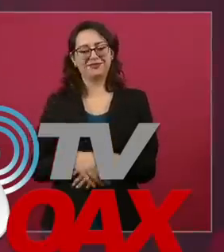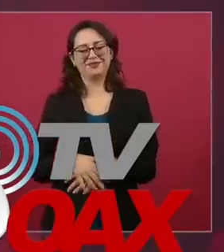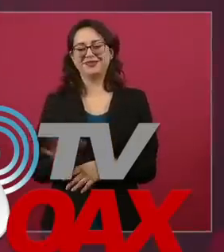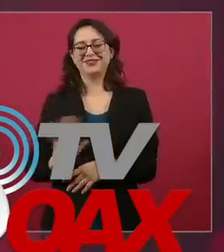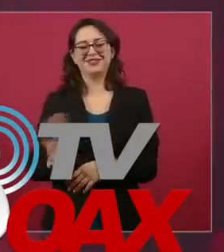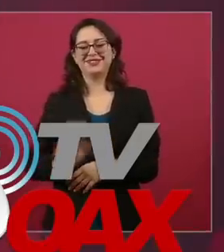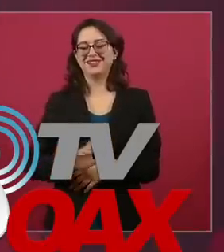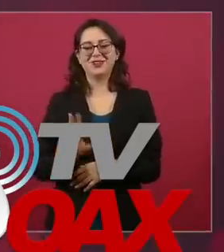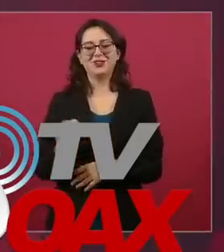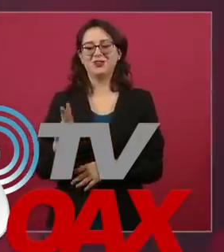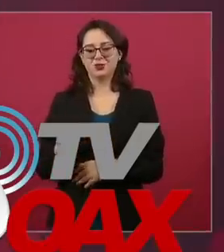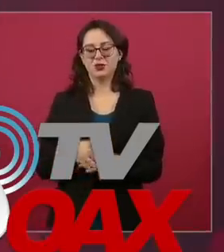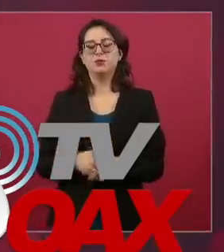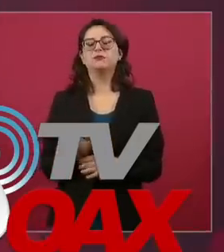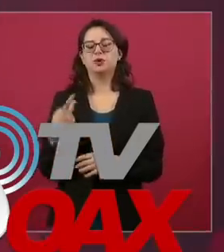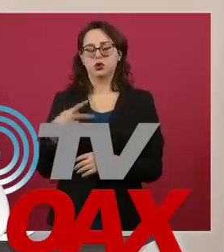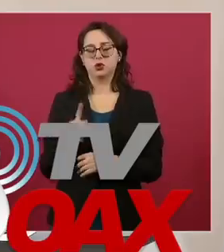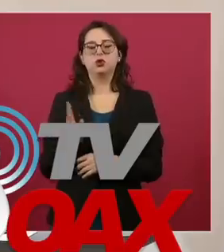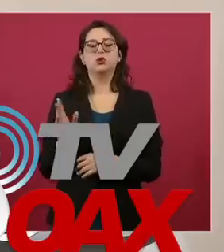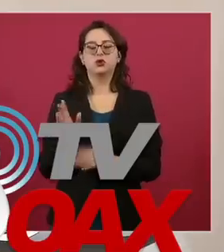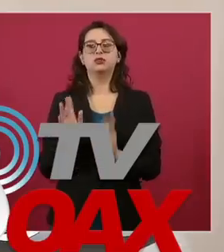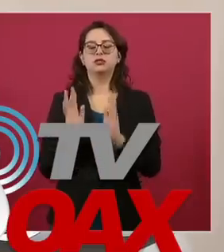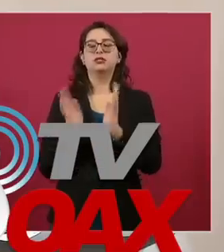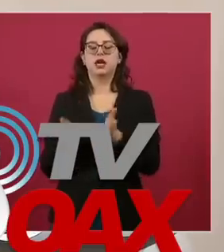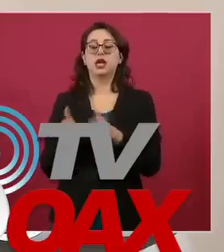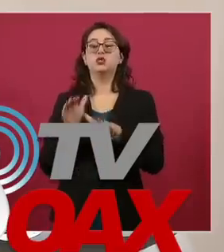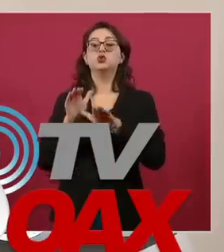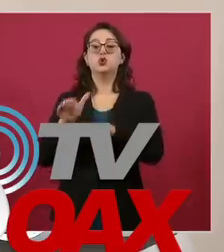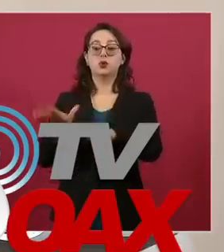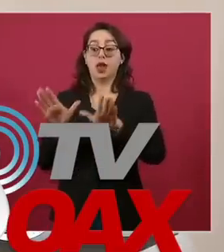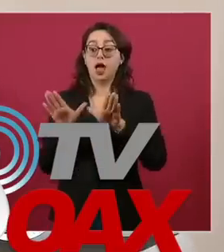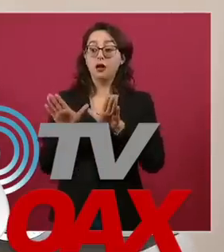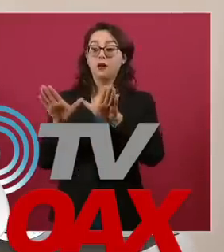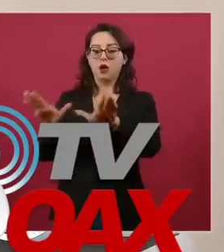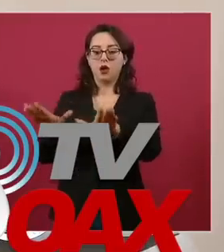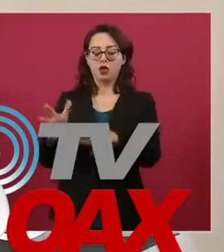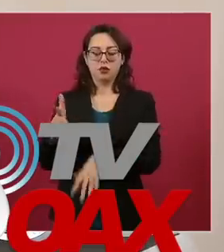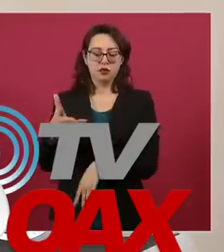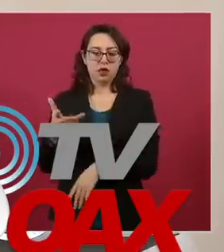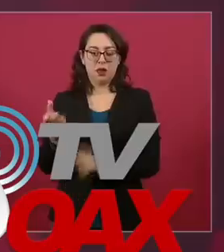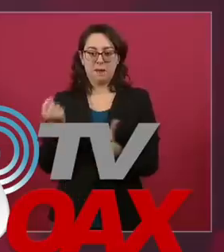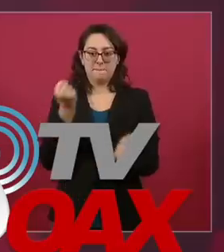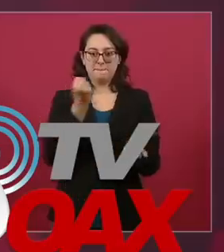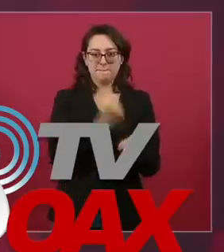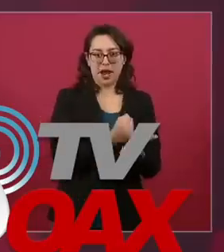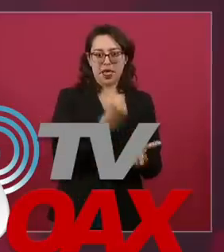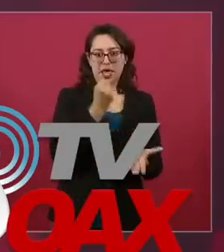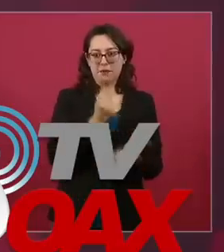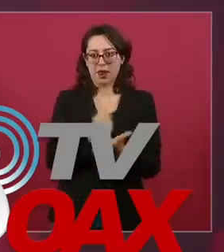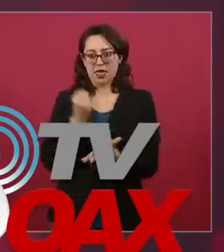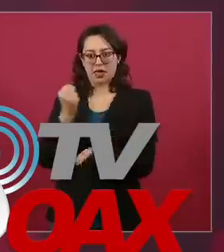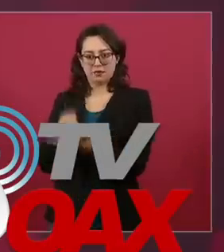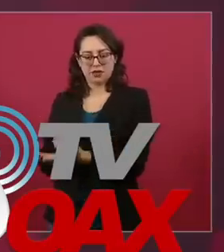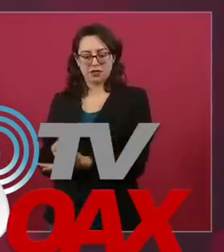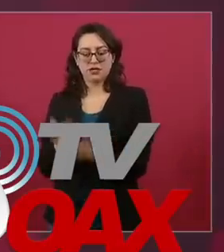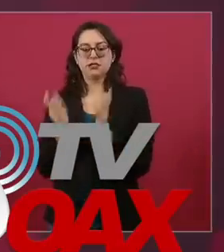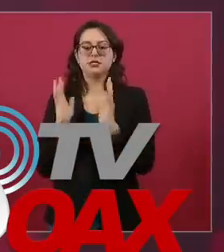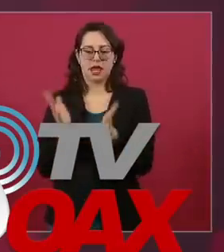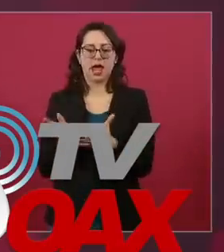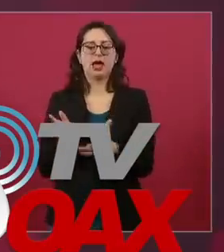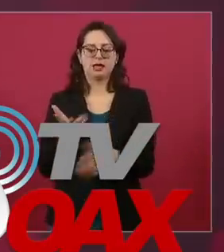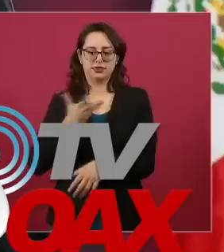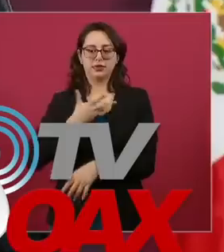no registro nada. Pero lo que quiero decir es que lo mejor era lo